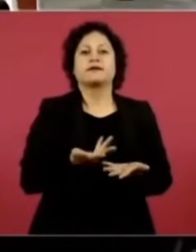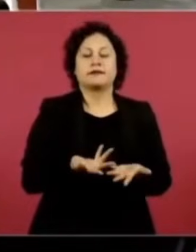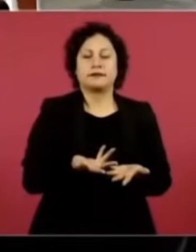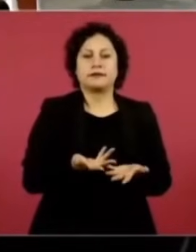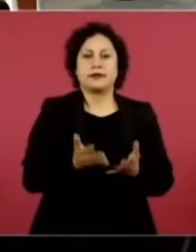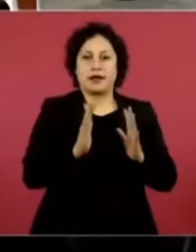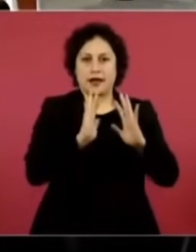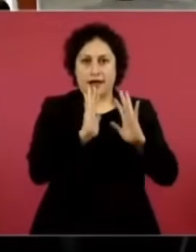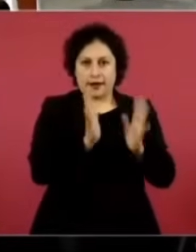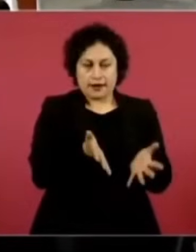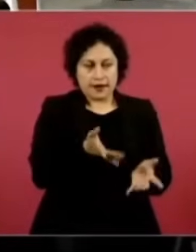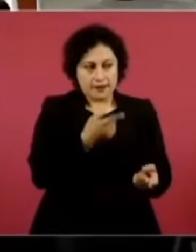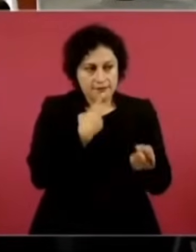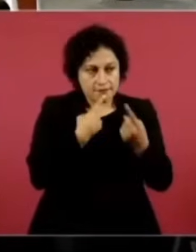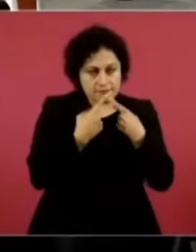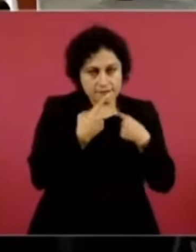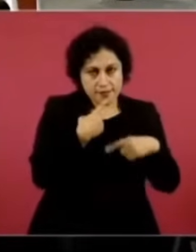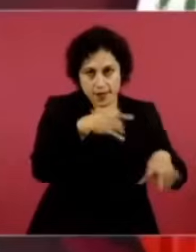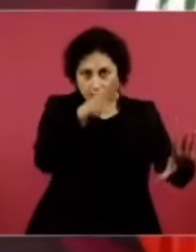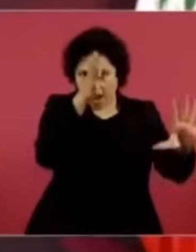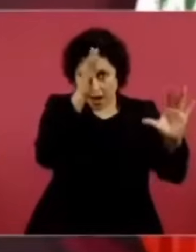que se paga